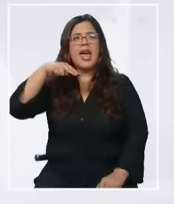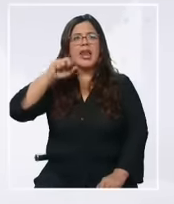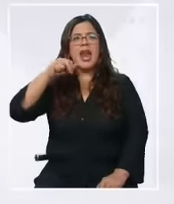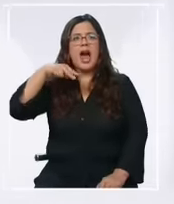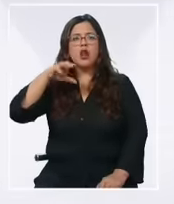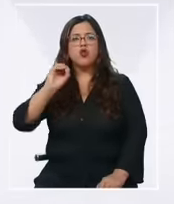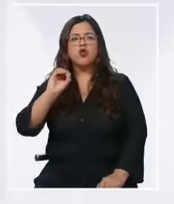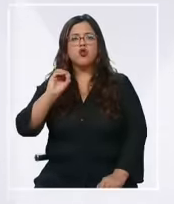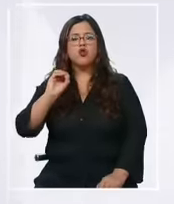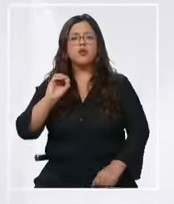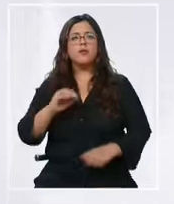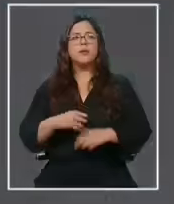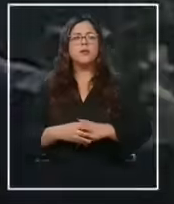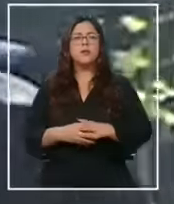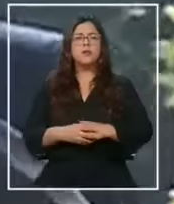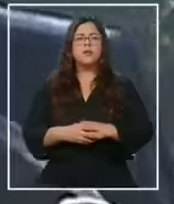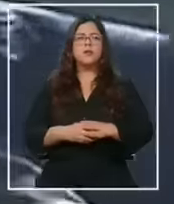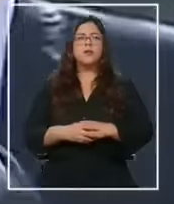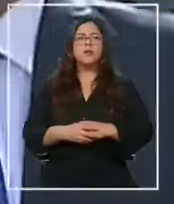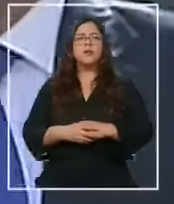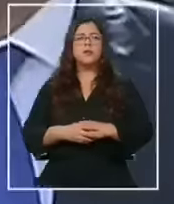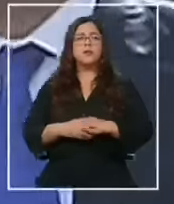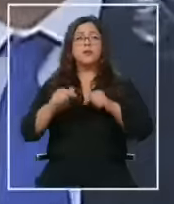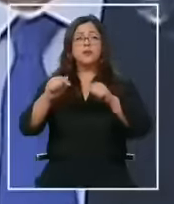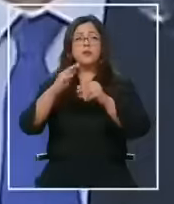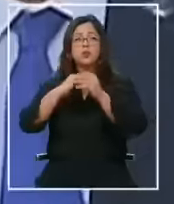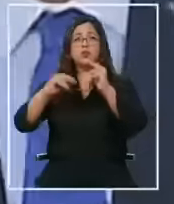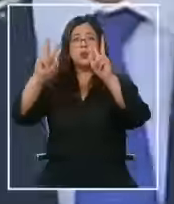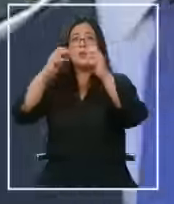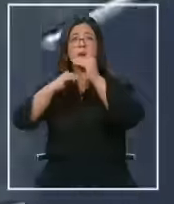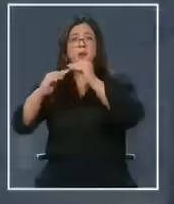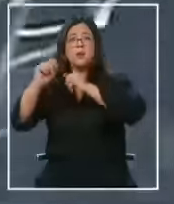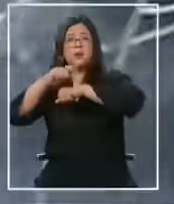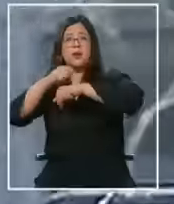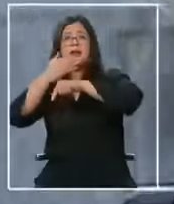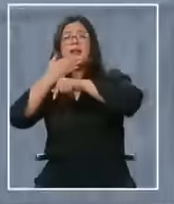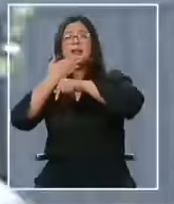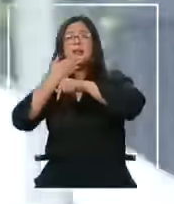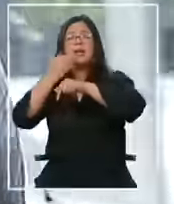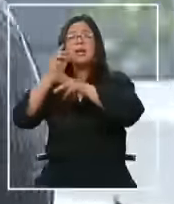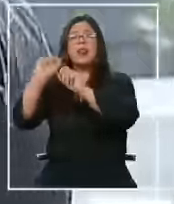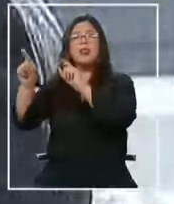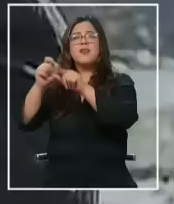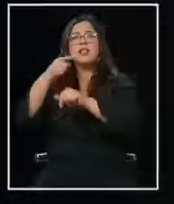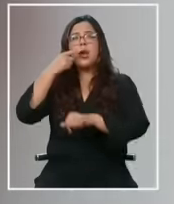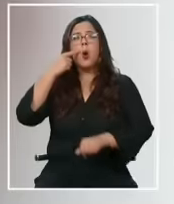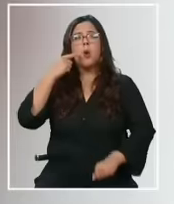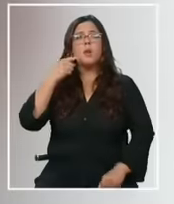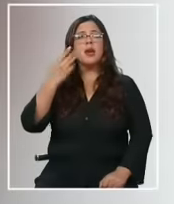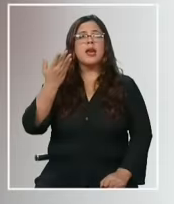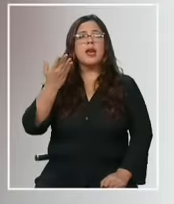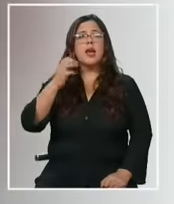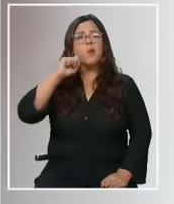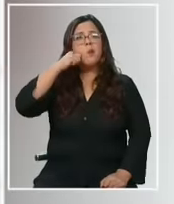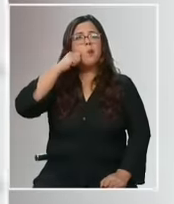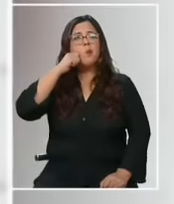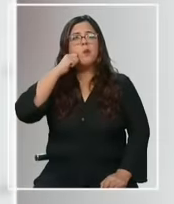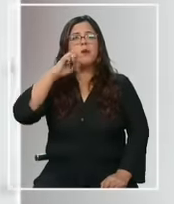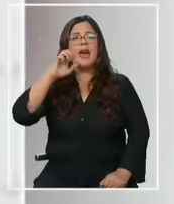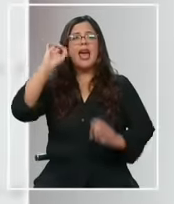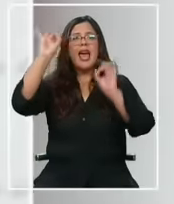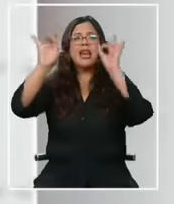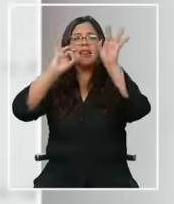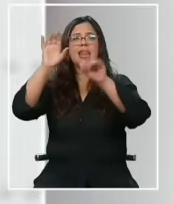Enano. En una causa paralela, el jurista también defiende a Carlos González Vaca, alias El